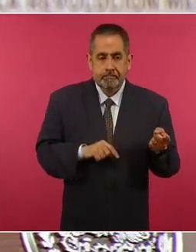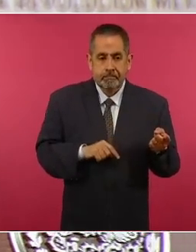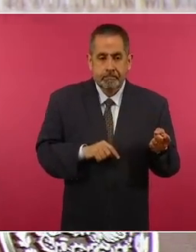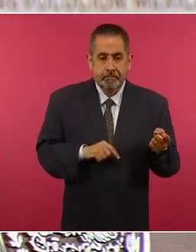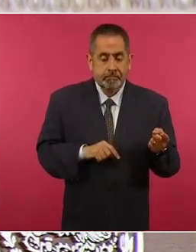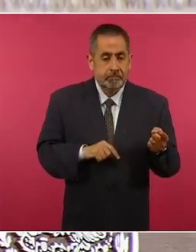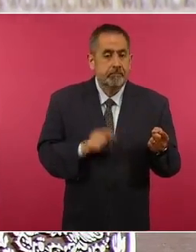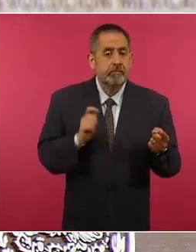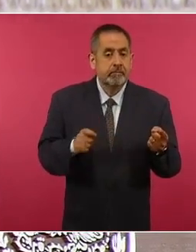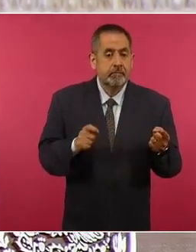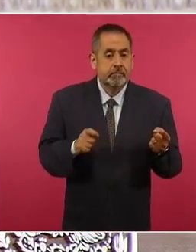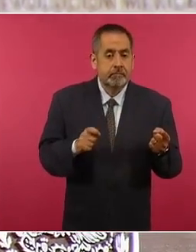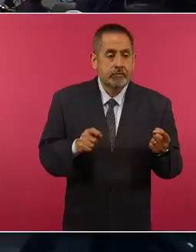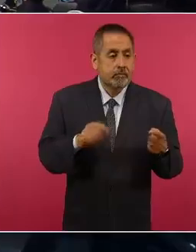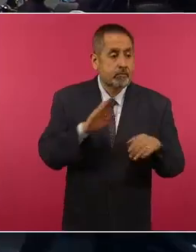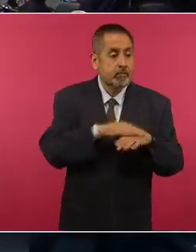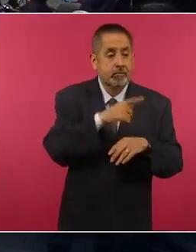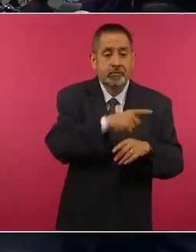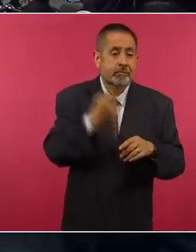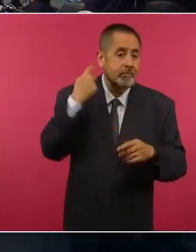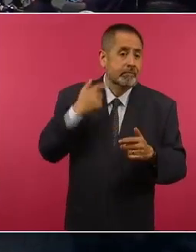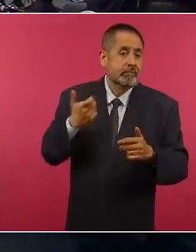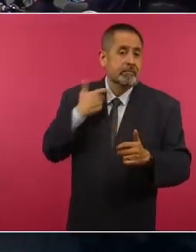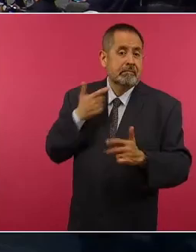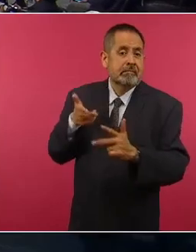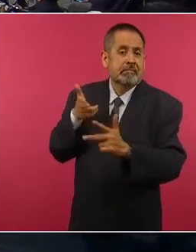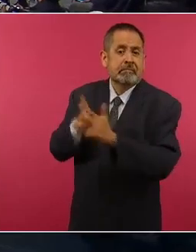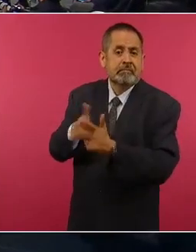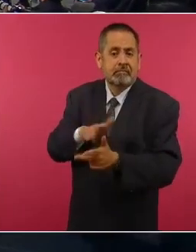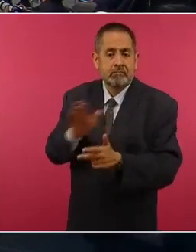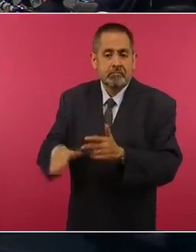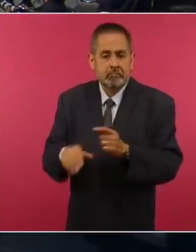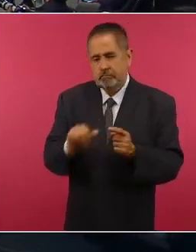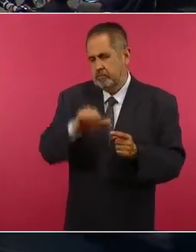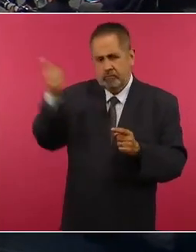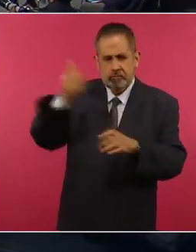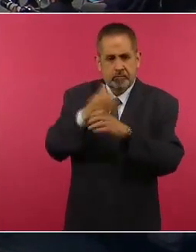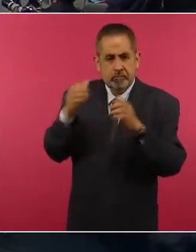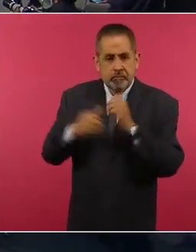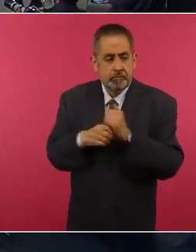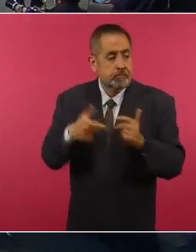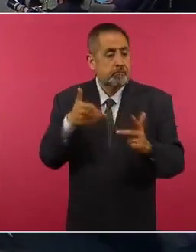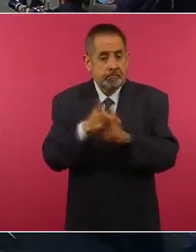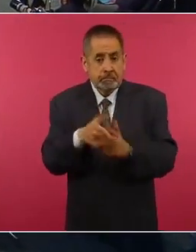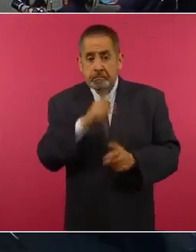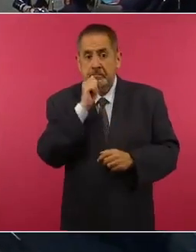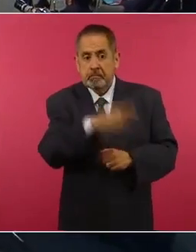de aprehensión por homicidio, por otro caso,